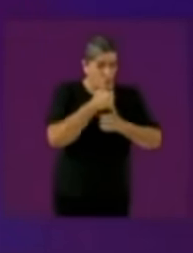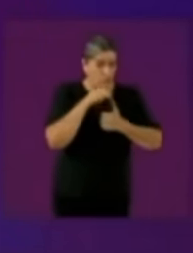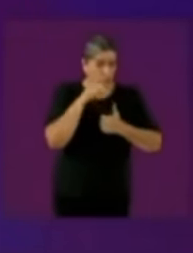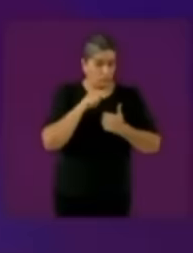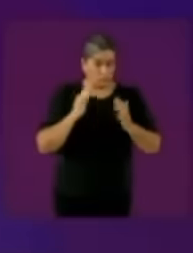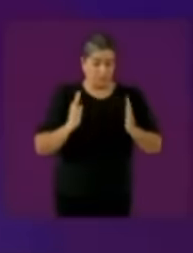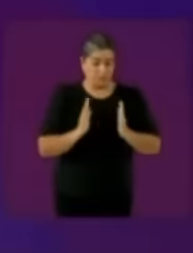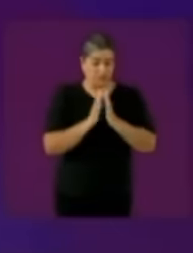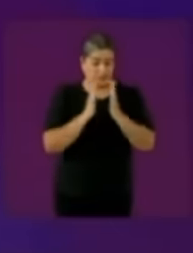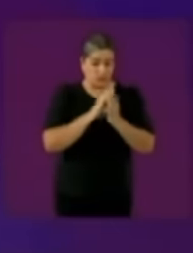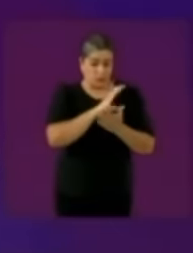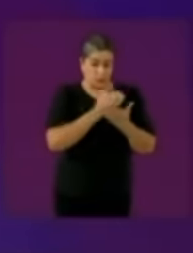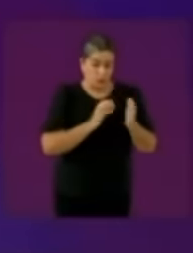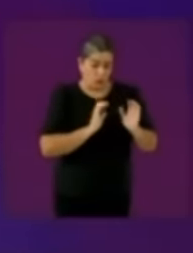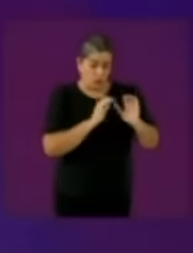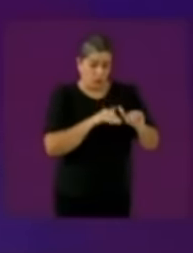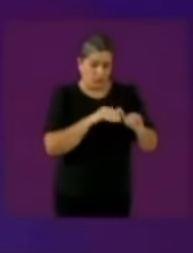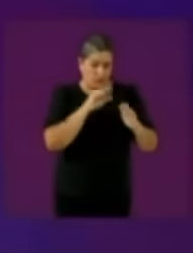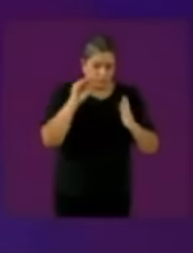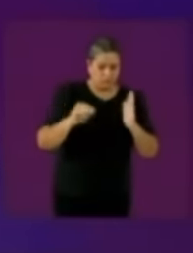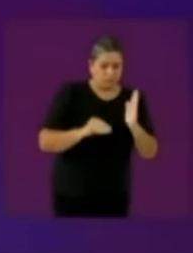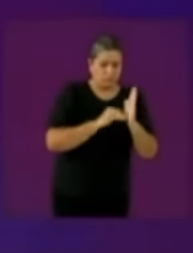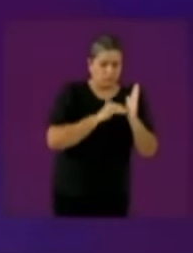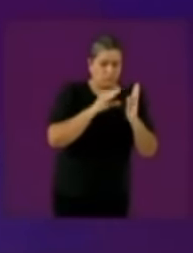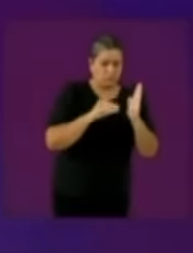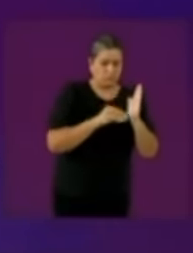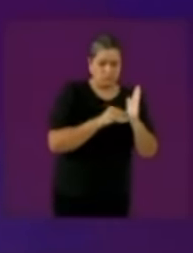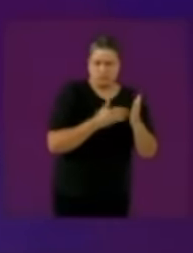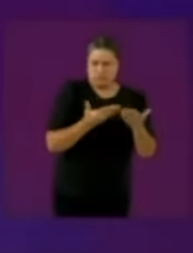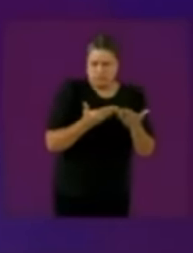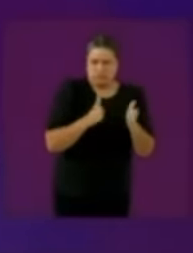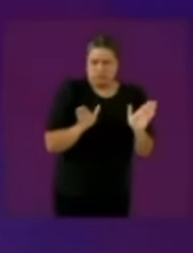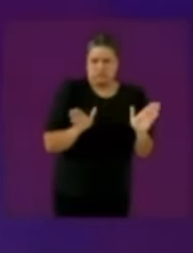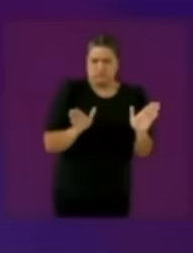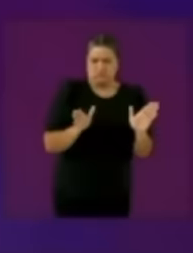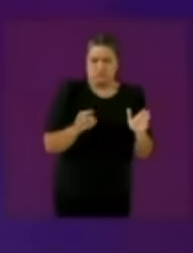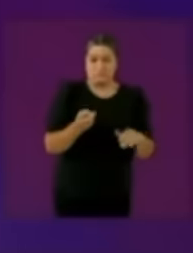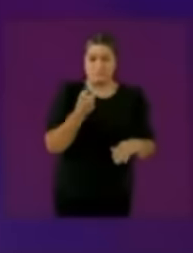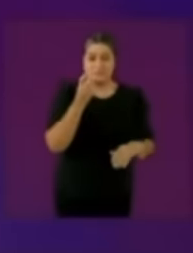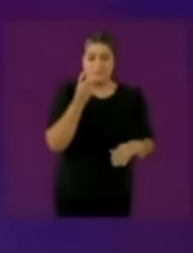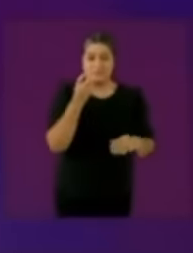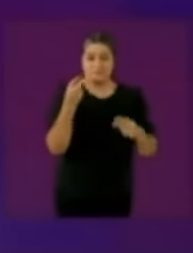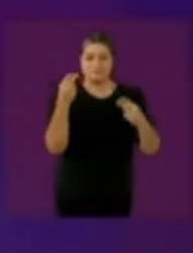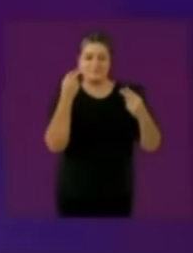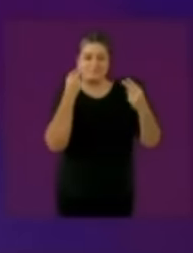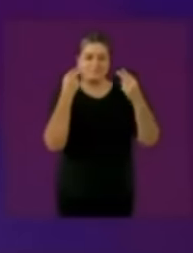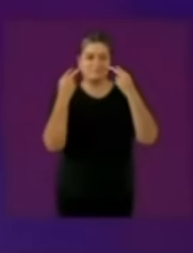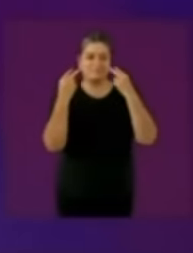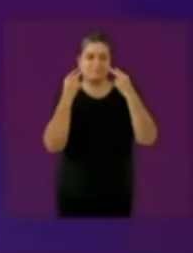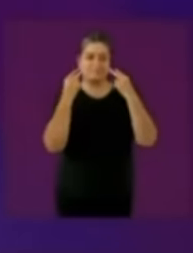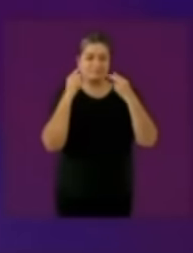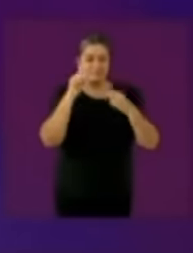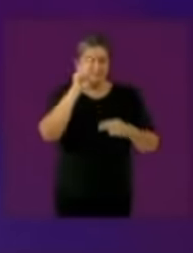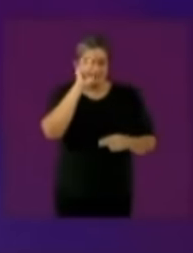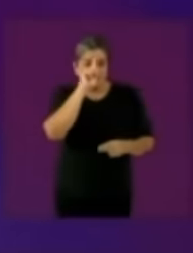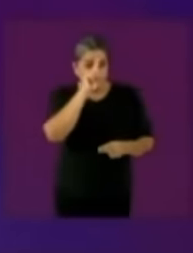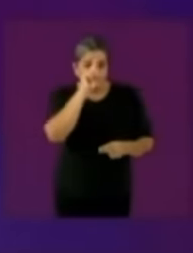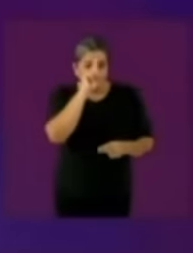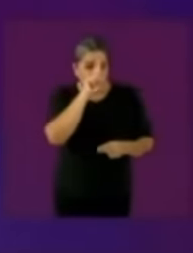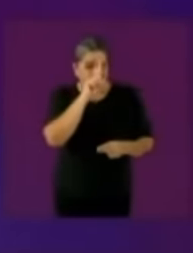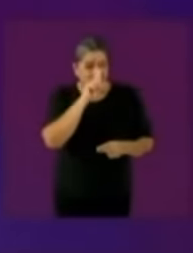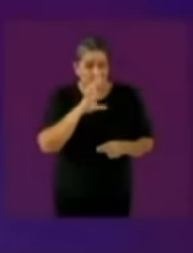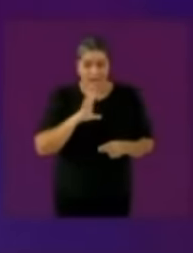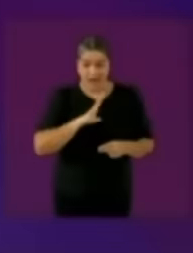supuesto, se ha beneficiado, entendí, creo, por contratos